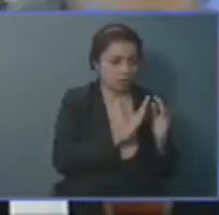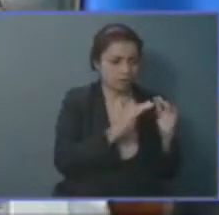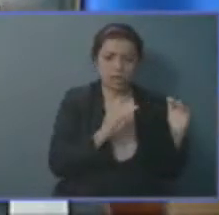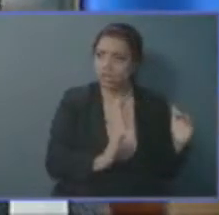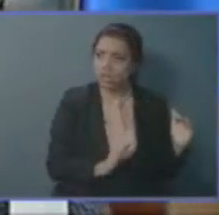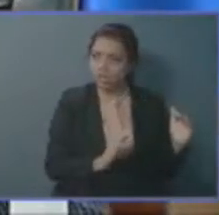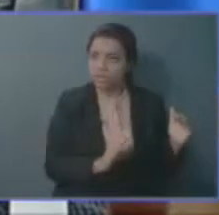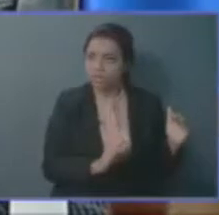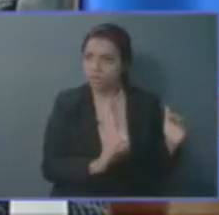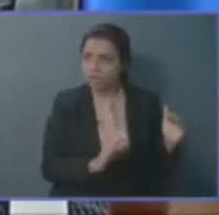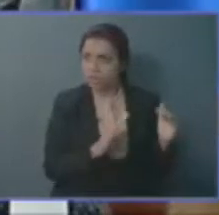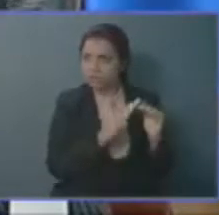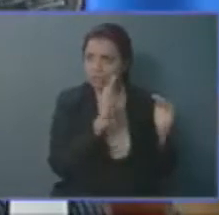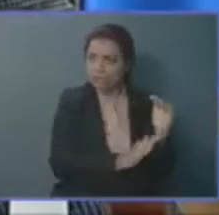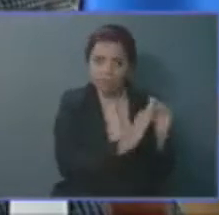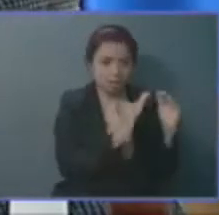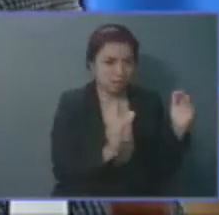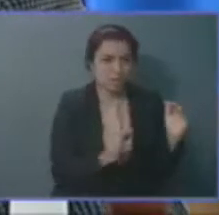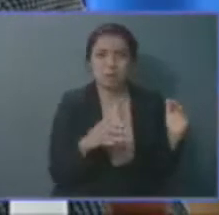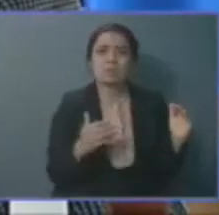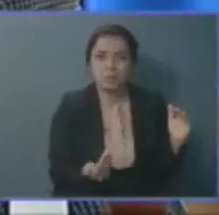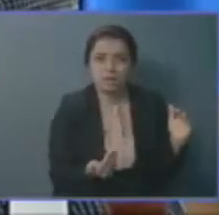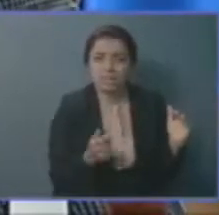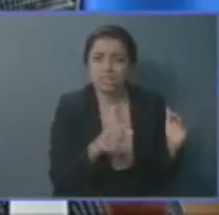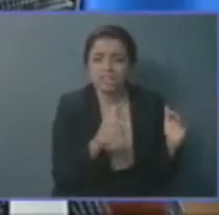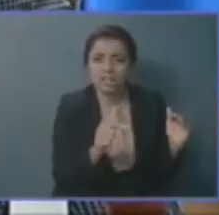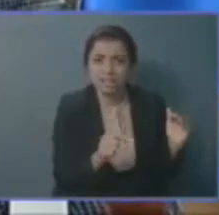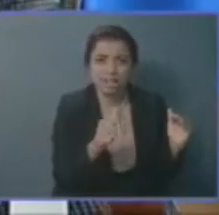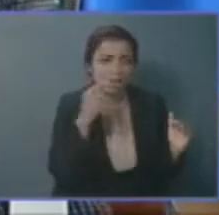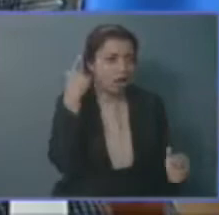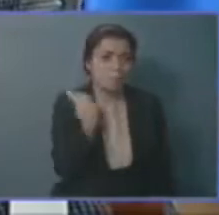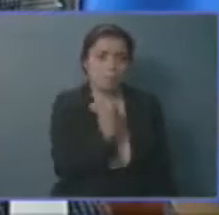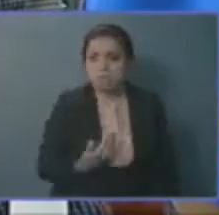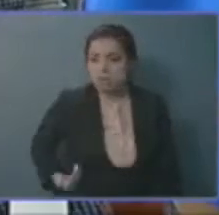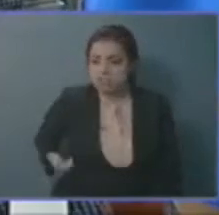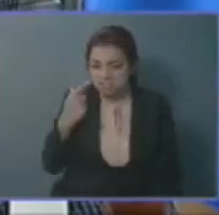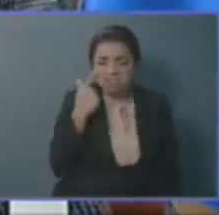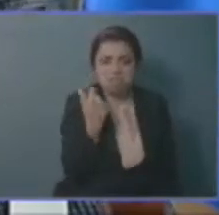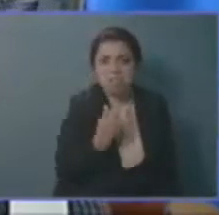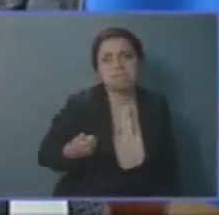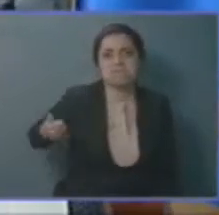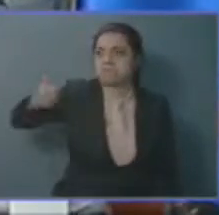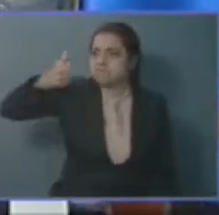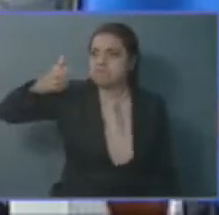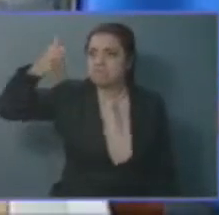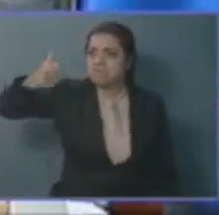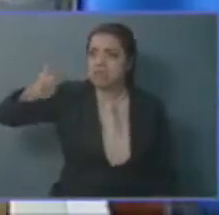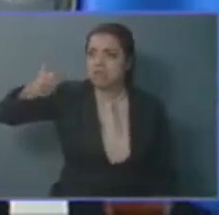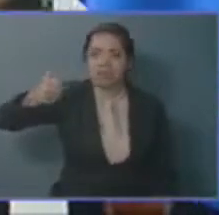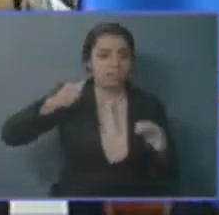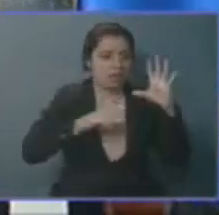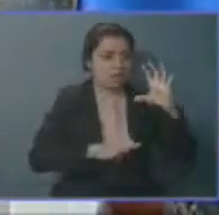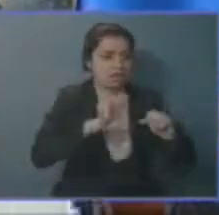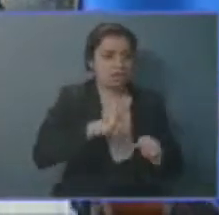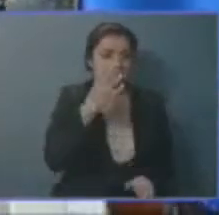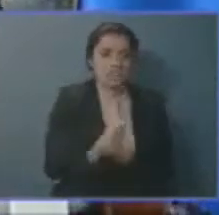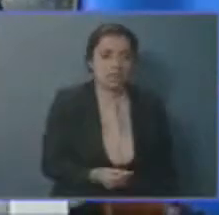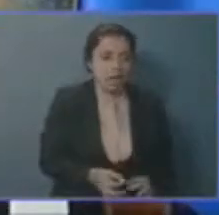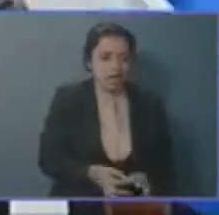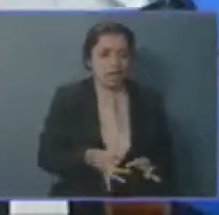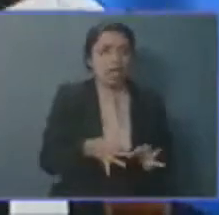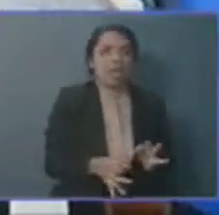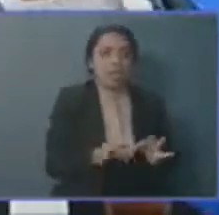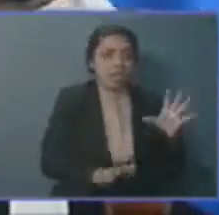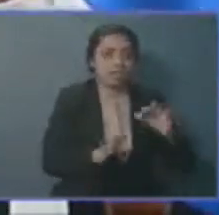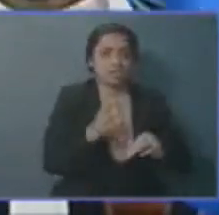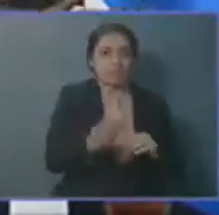seculorum, porque iba a tener la facultad del presidente de la República de ir de 15 días en 15 días cada vez que